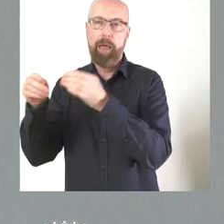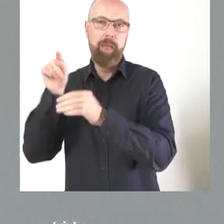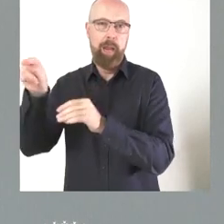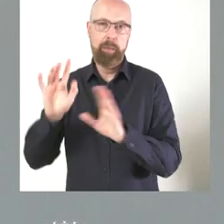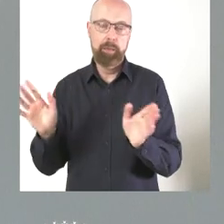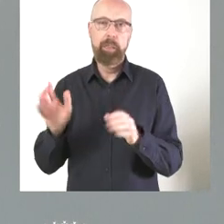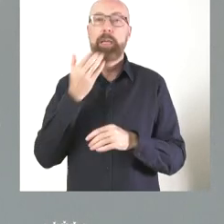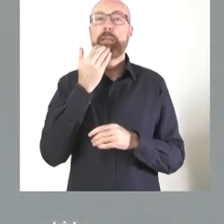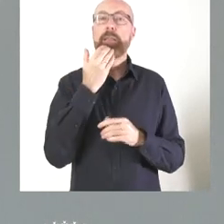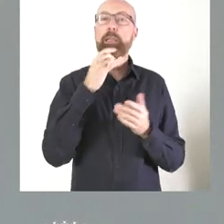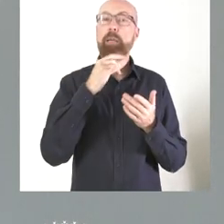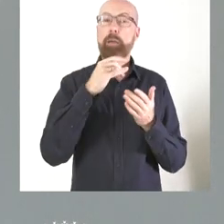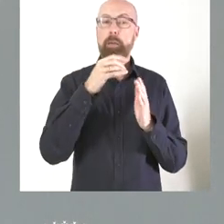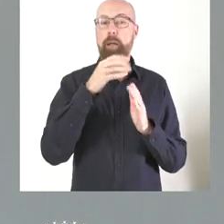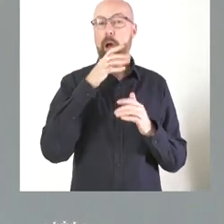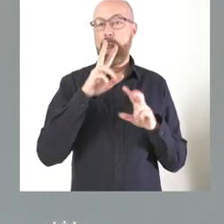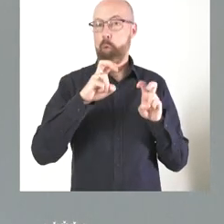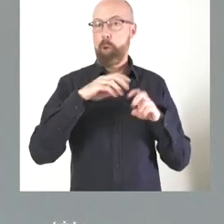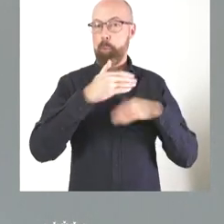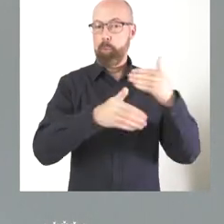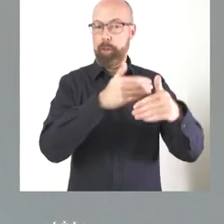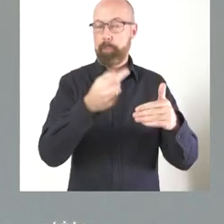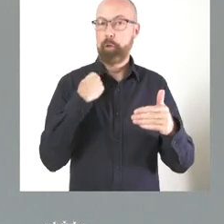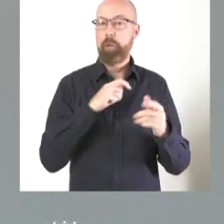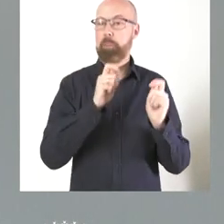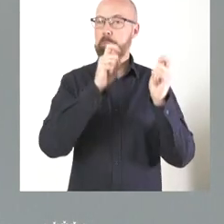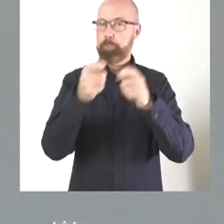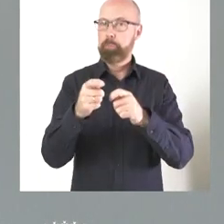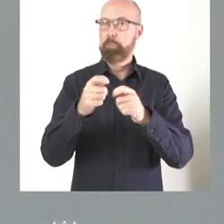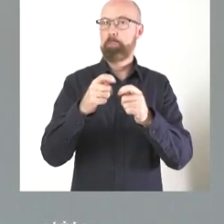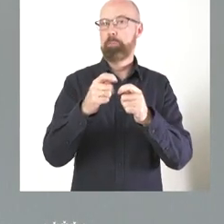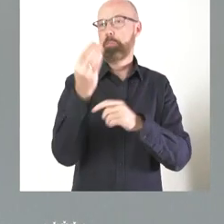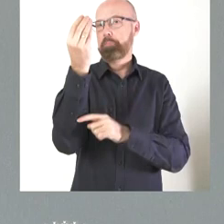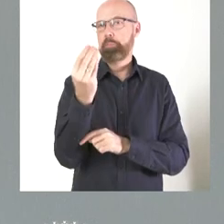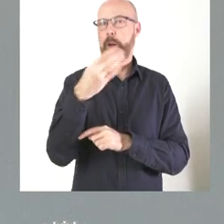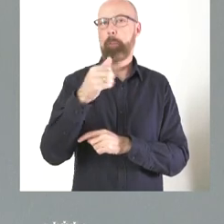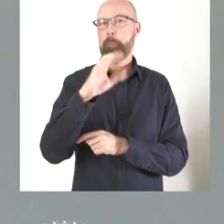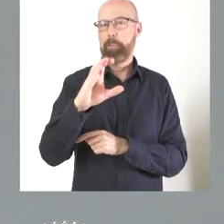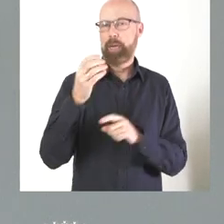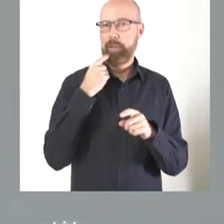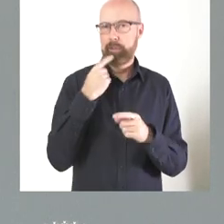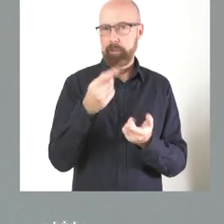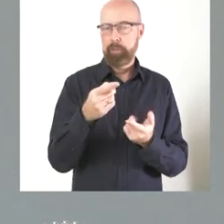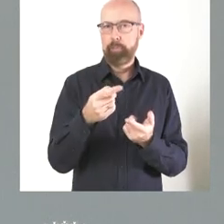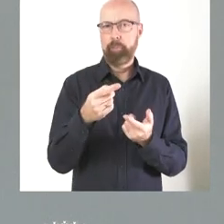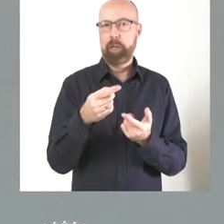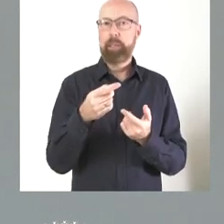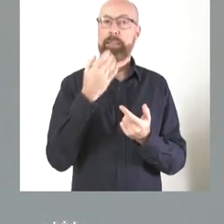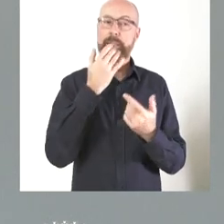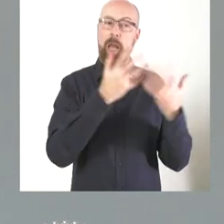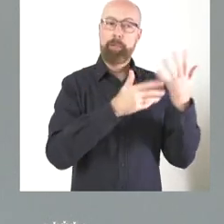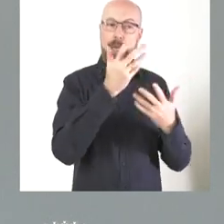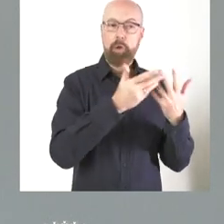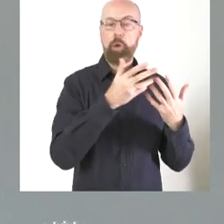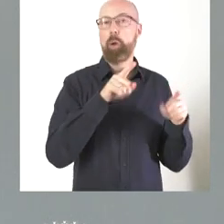declarado vic con el nuevo procedimiento y la administración decidiera actuar porque así fuera necesario y desde el punto de vista técnico por la vía